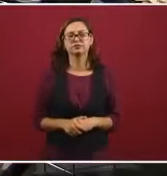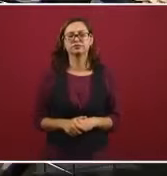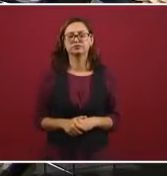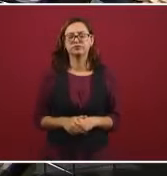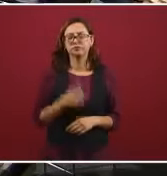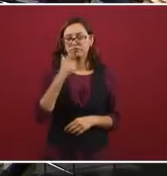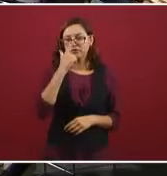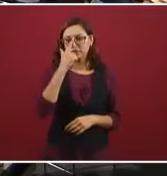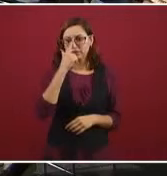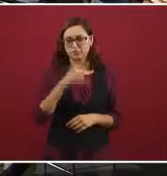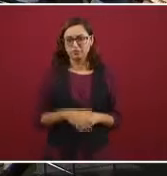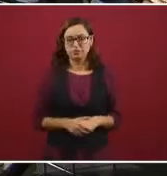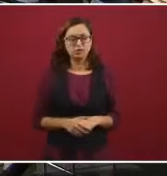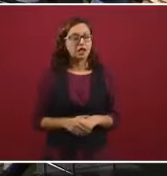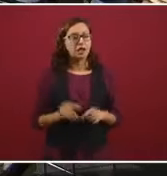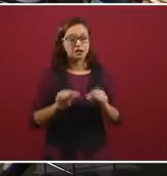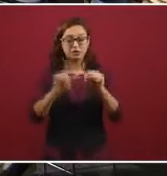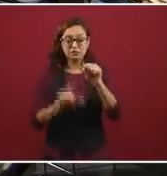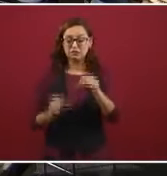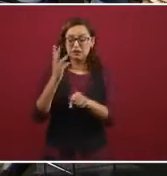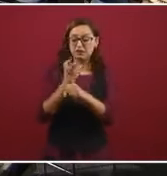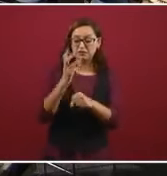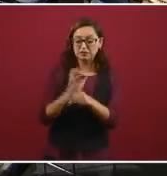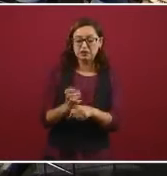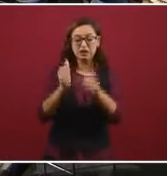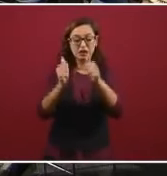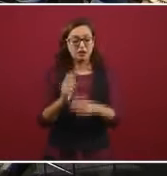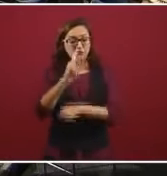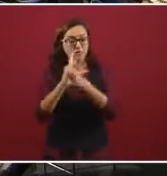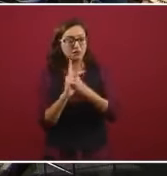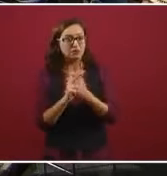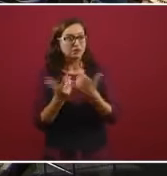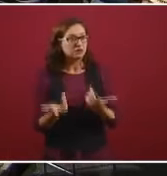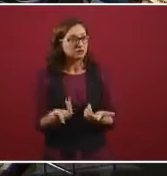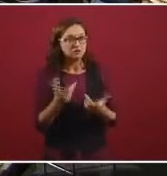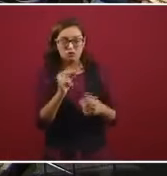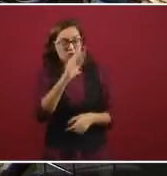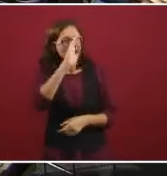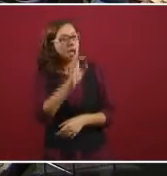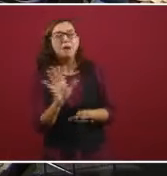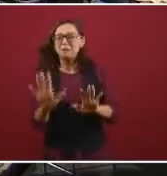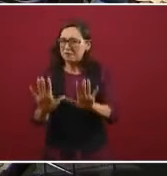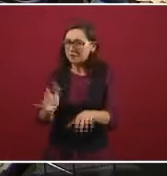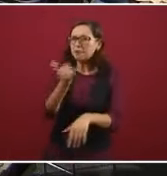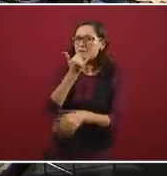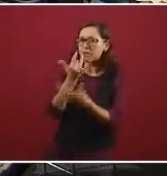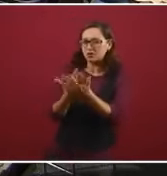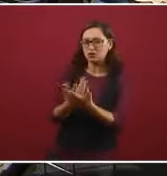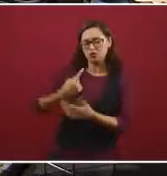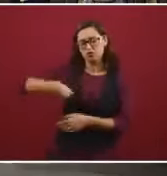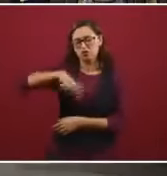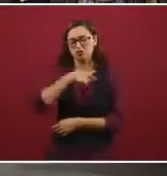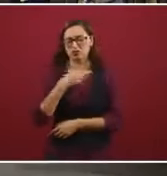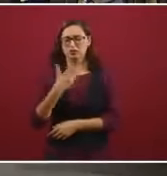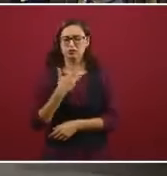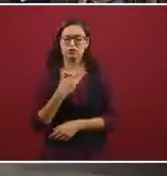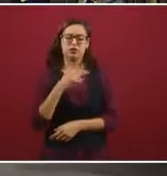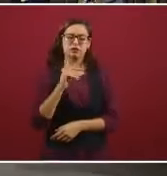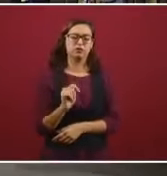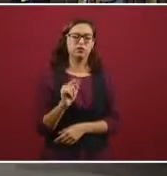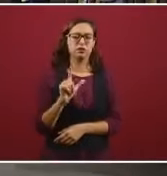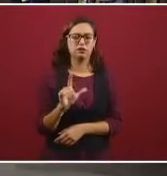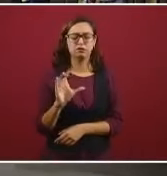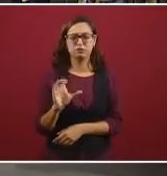seguro, finalmente… No la vamos a aceptar porque significaría… Permítame, déjeme darle el contexto. Ah. Tenemos un tratado de libre comercio, es decir,